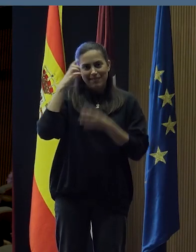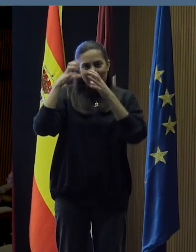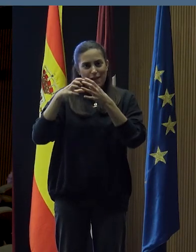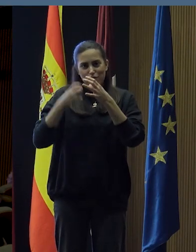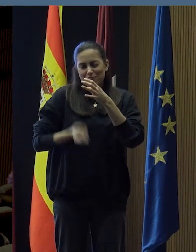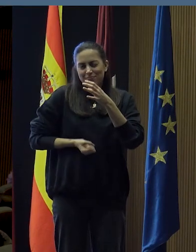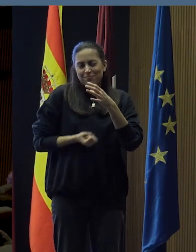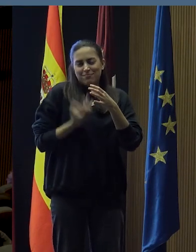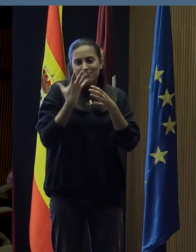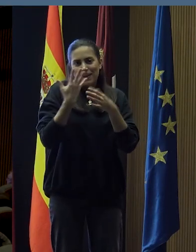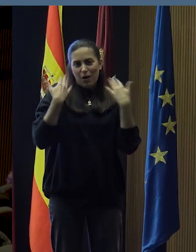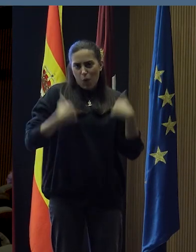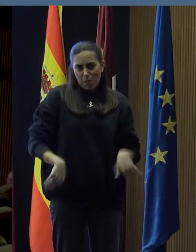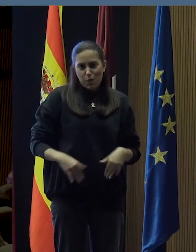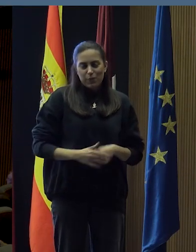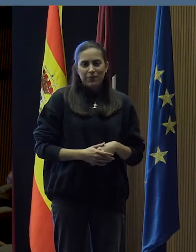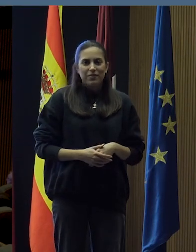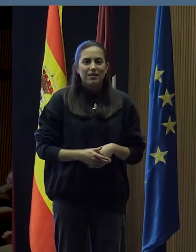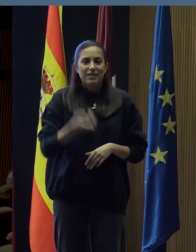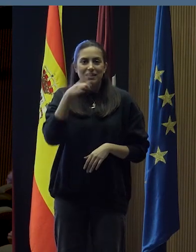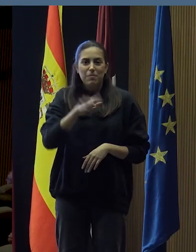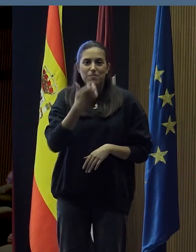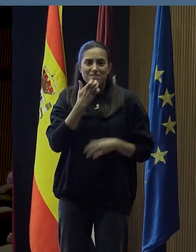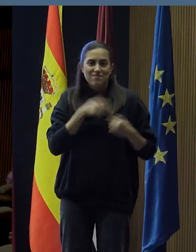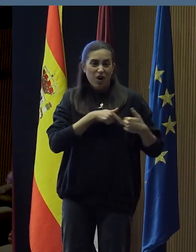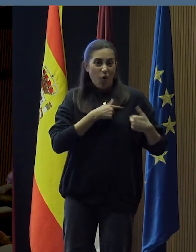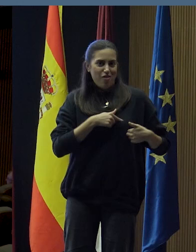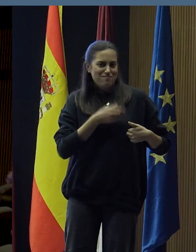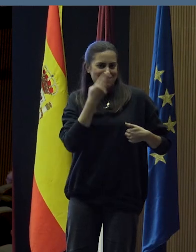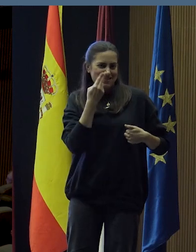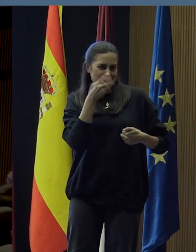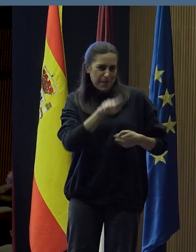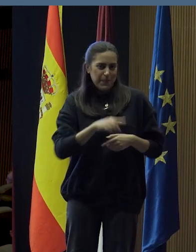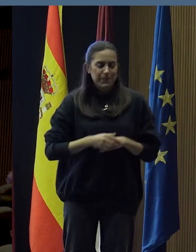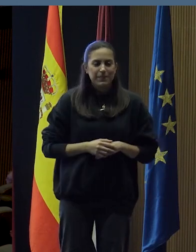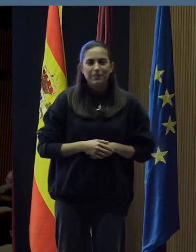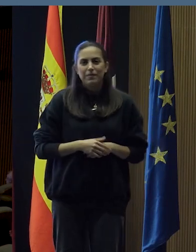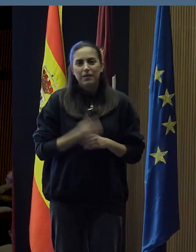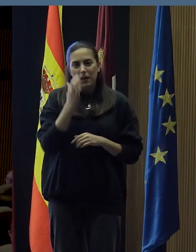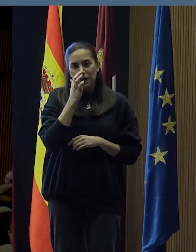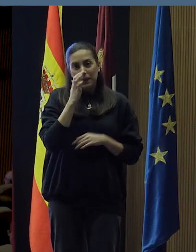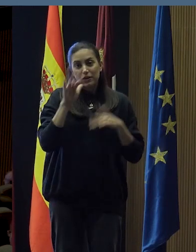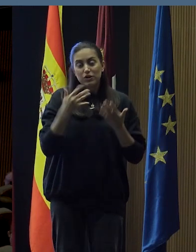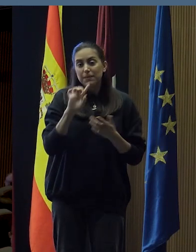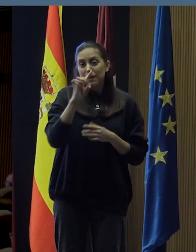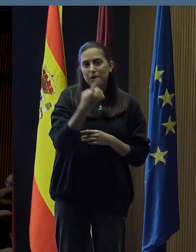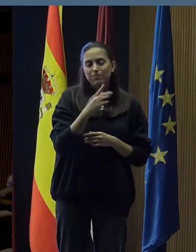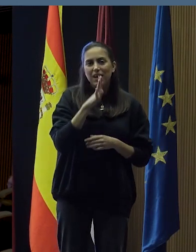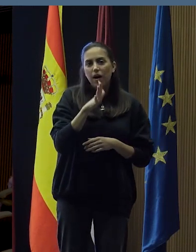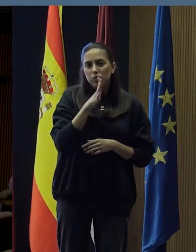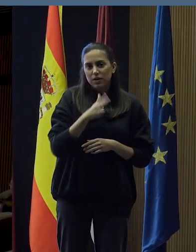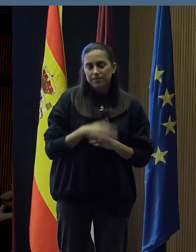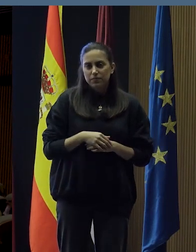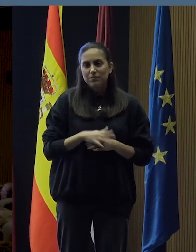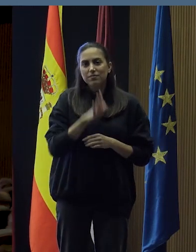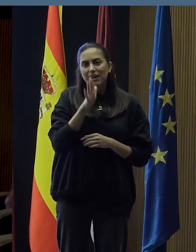nuestro cuerpo, pero bueno, ahí tiene peleas con el corazón, que también es interesante. Entonces, lo primero es la causa. La causa